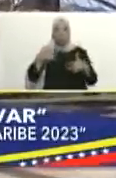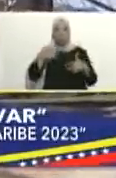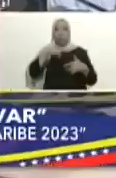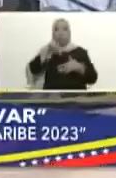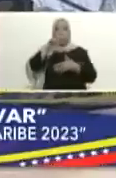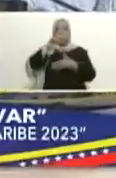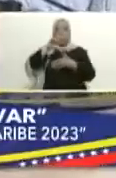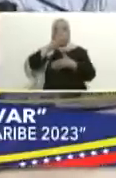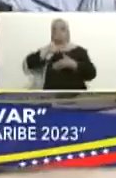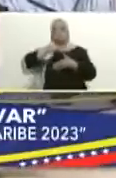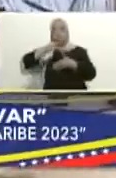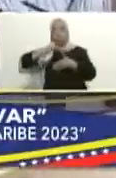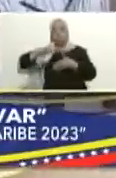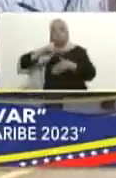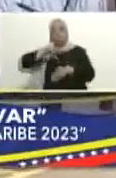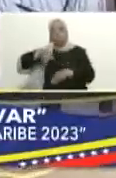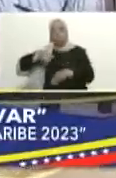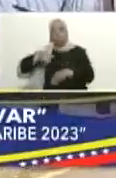nuestro Caribe,